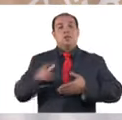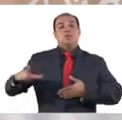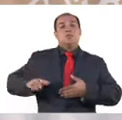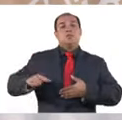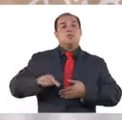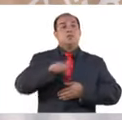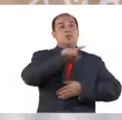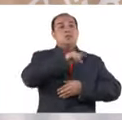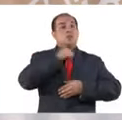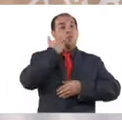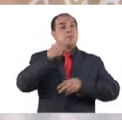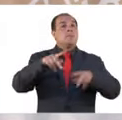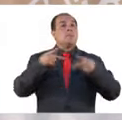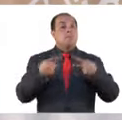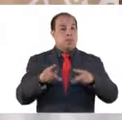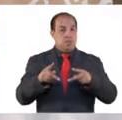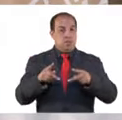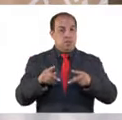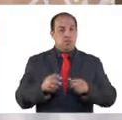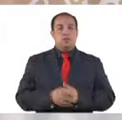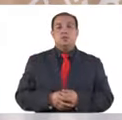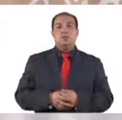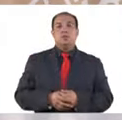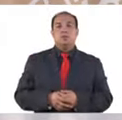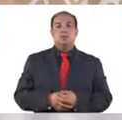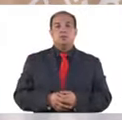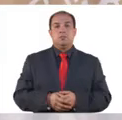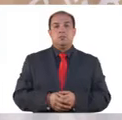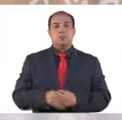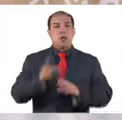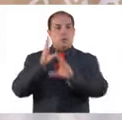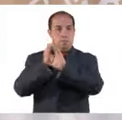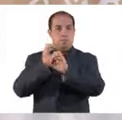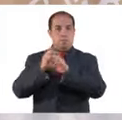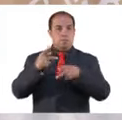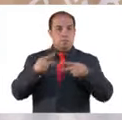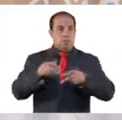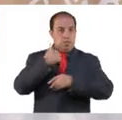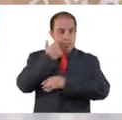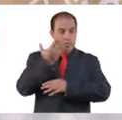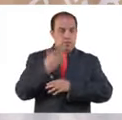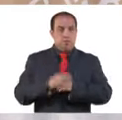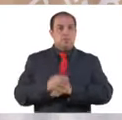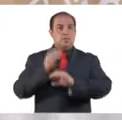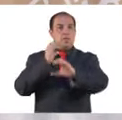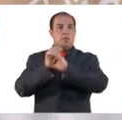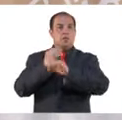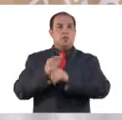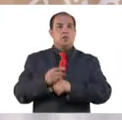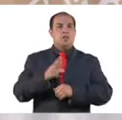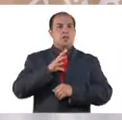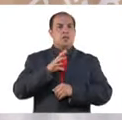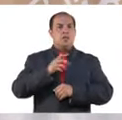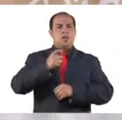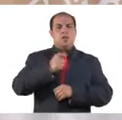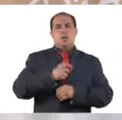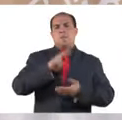querían vender al Metrobús autobuses con un